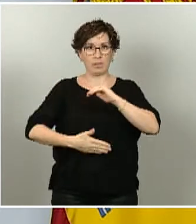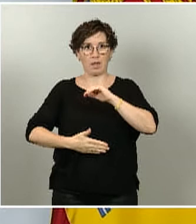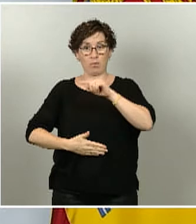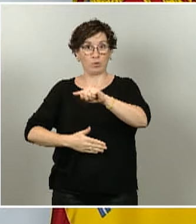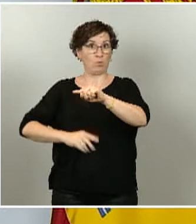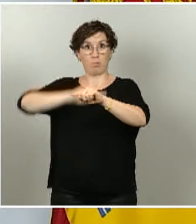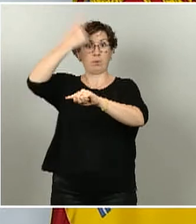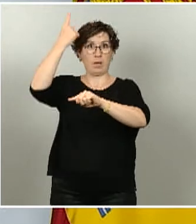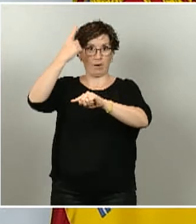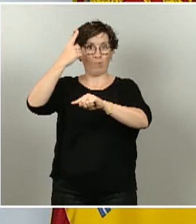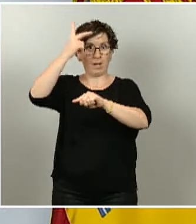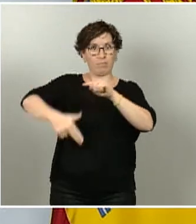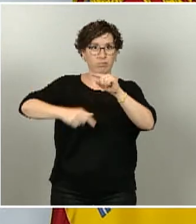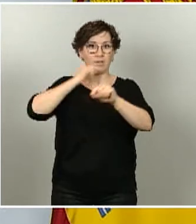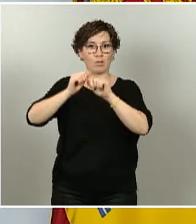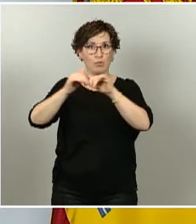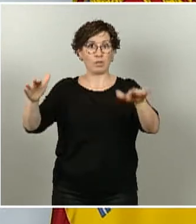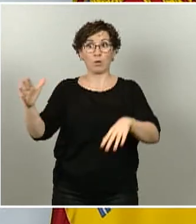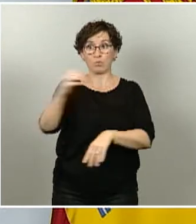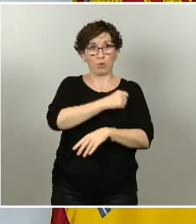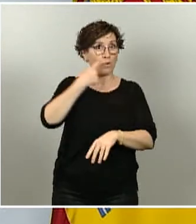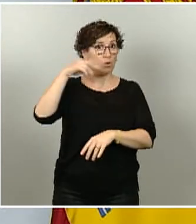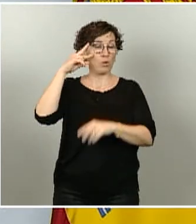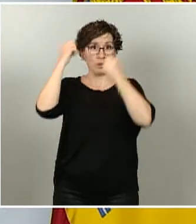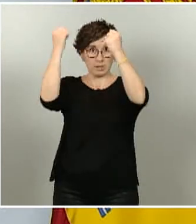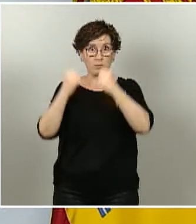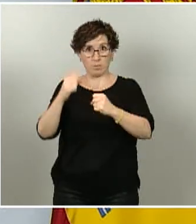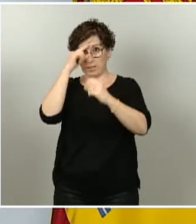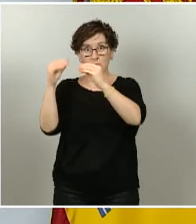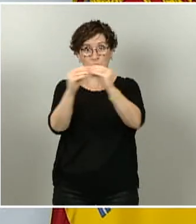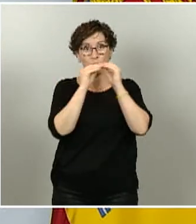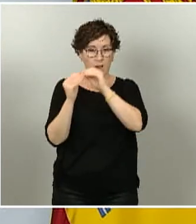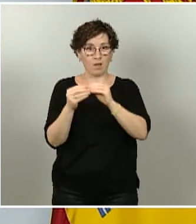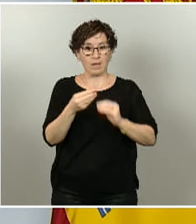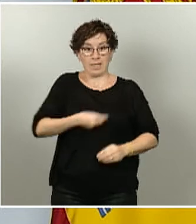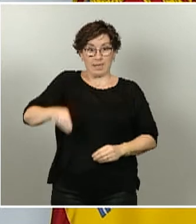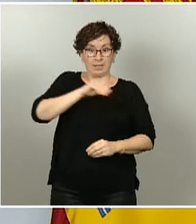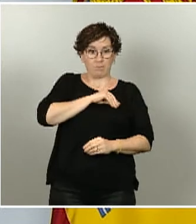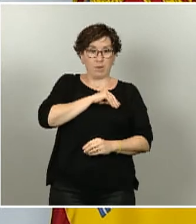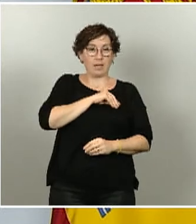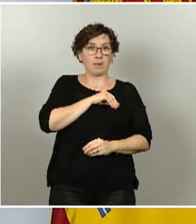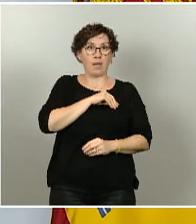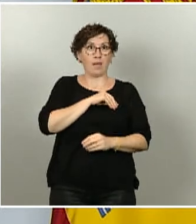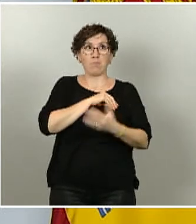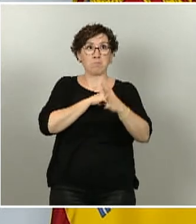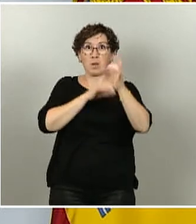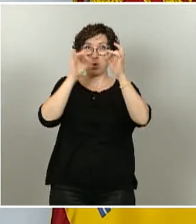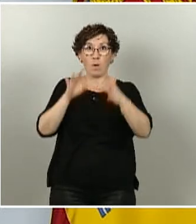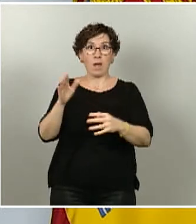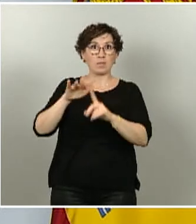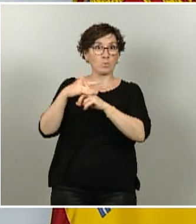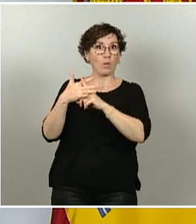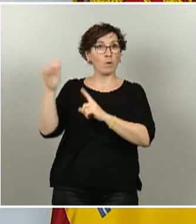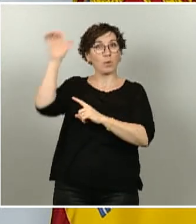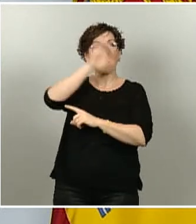esta materia, y en el caso de España se produjo, como por otra parte en la mayor parte de Europa, en un momento en el que ya lo